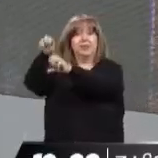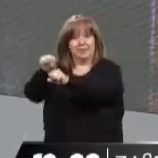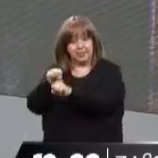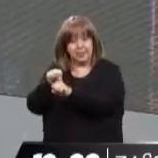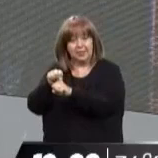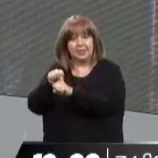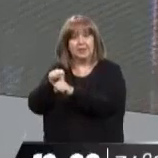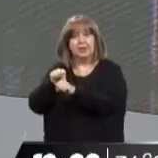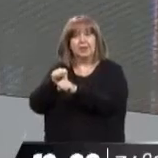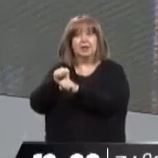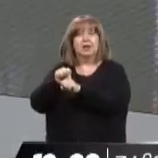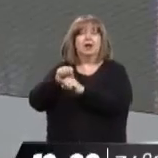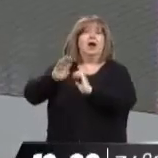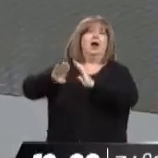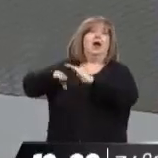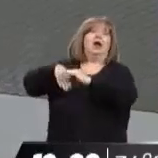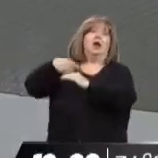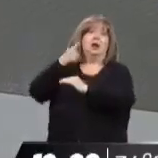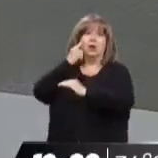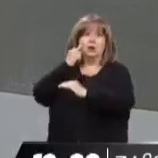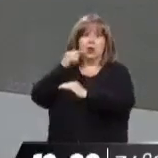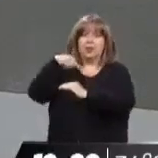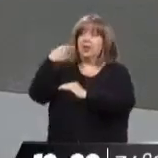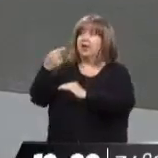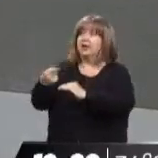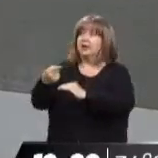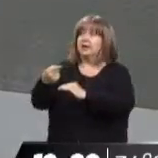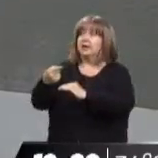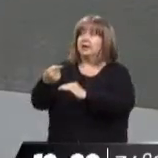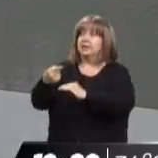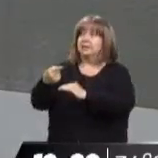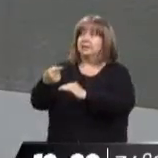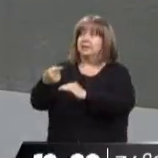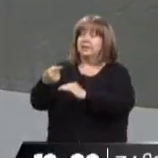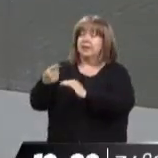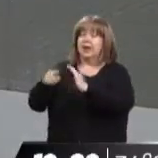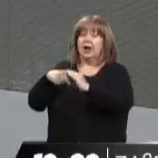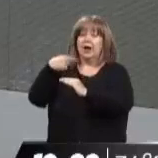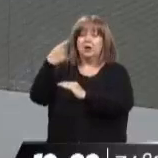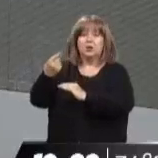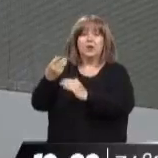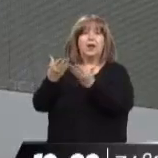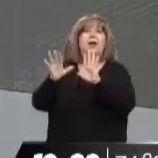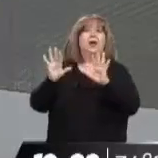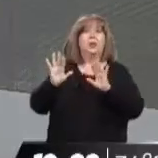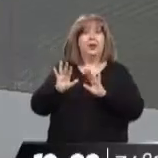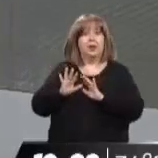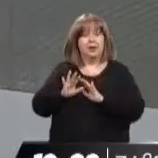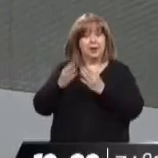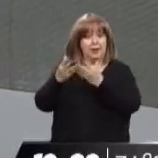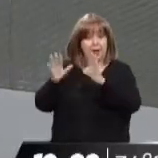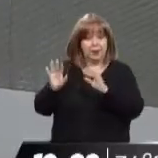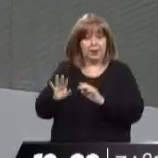¿Pero qué pasó al día siguiente? Bueno, se los contamos en la otra placa que tenemos preparado, porque queda libre, recupera la